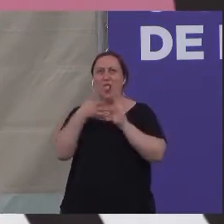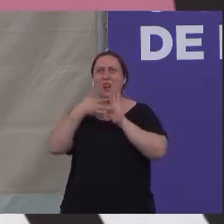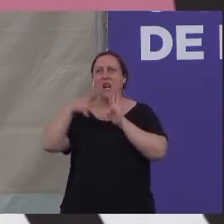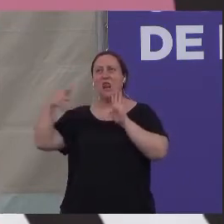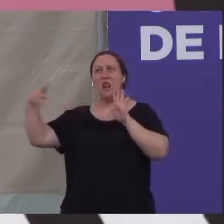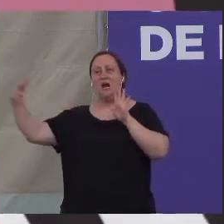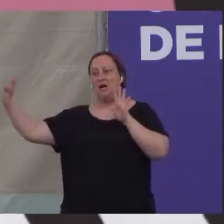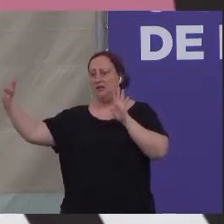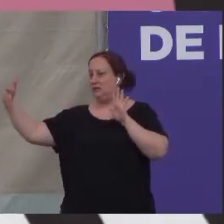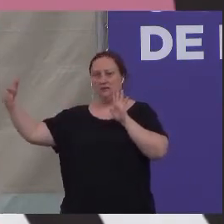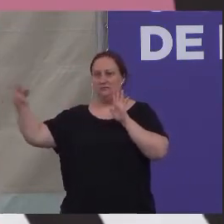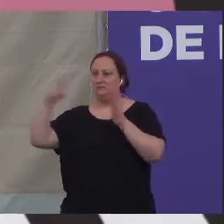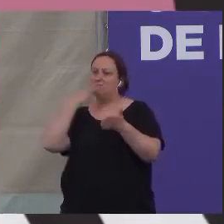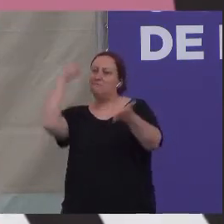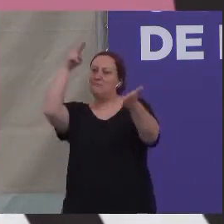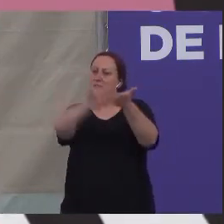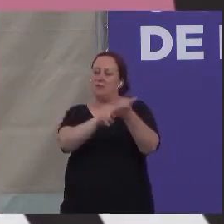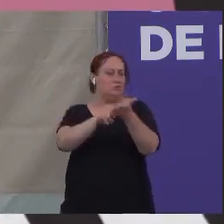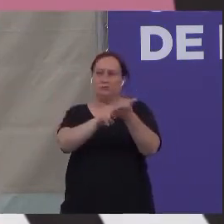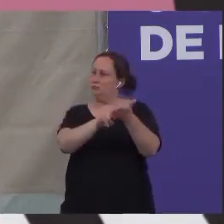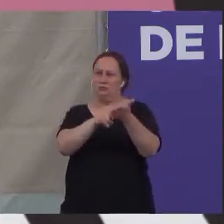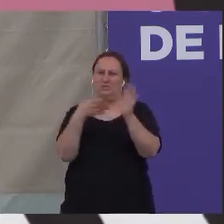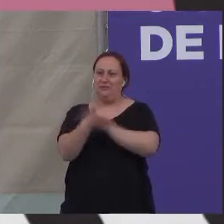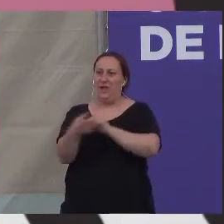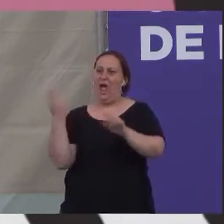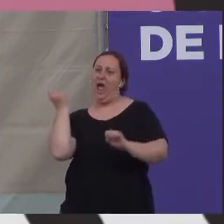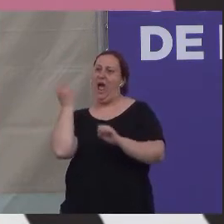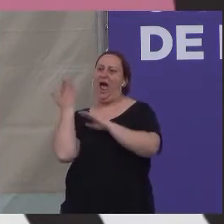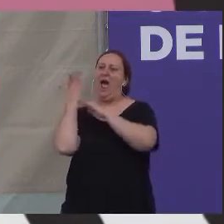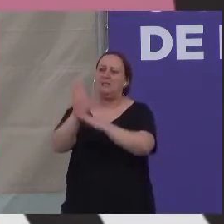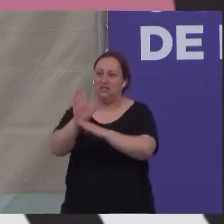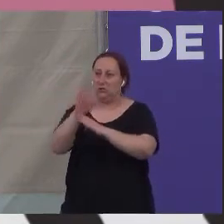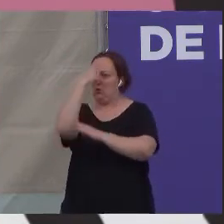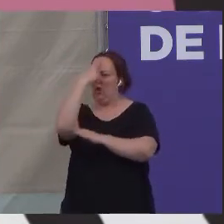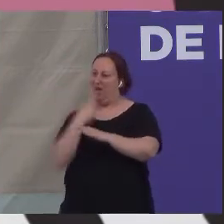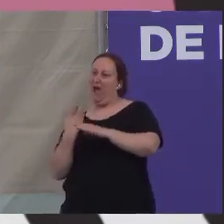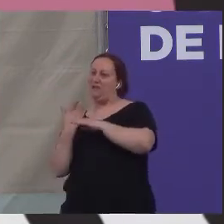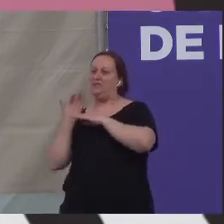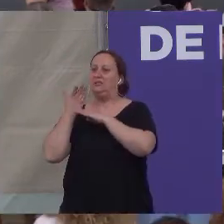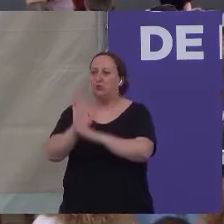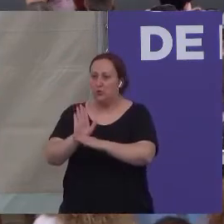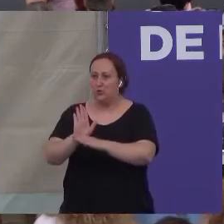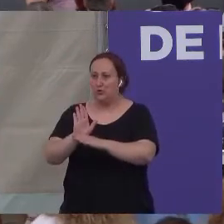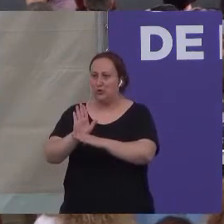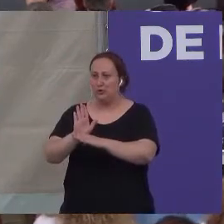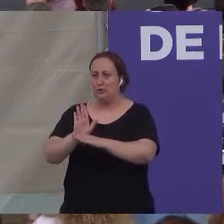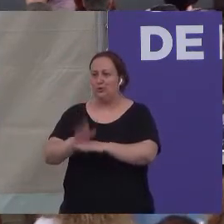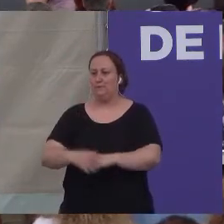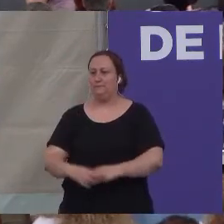no es una etiqueta, es una actitud, una actitud.